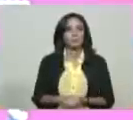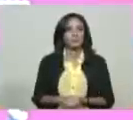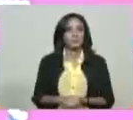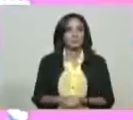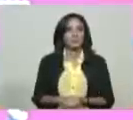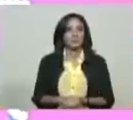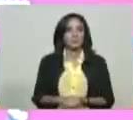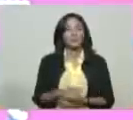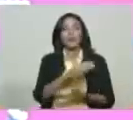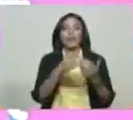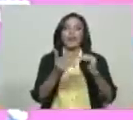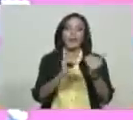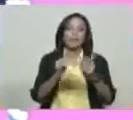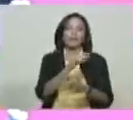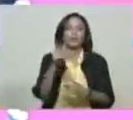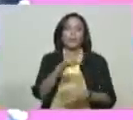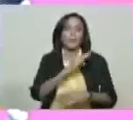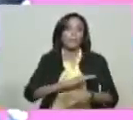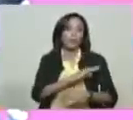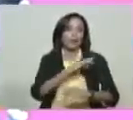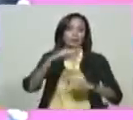ético y con moral revolucionaria,